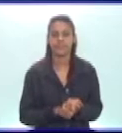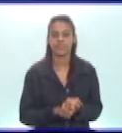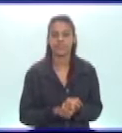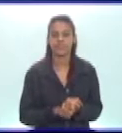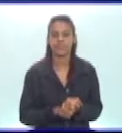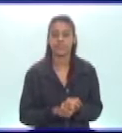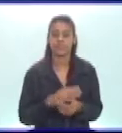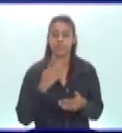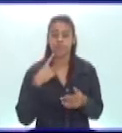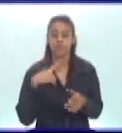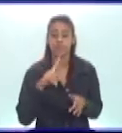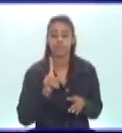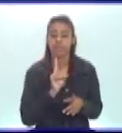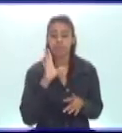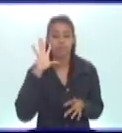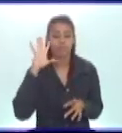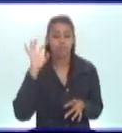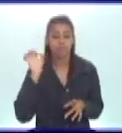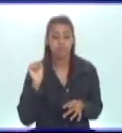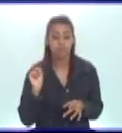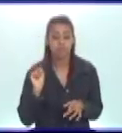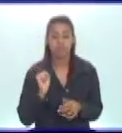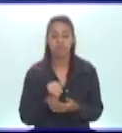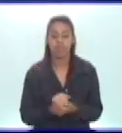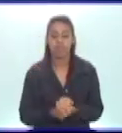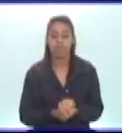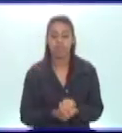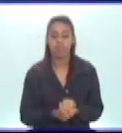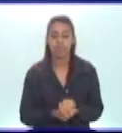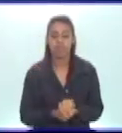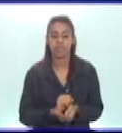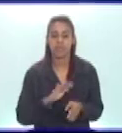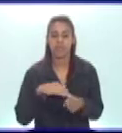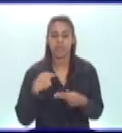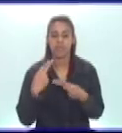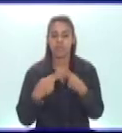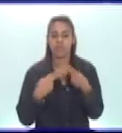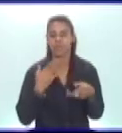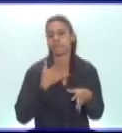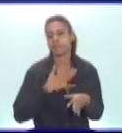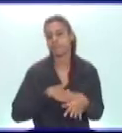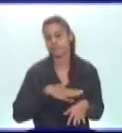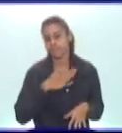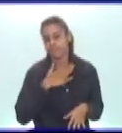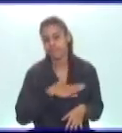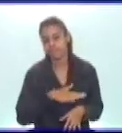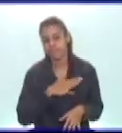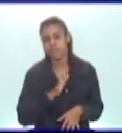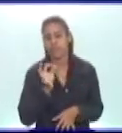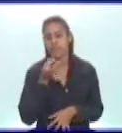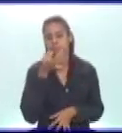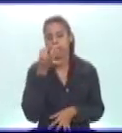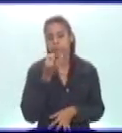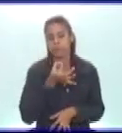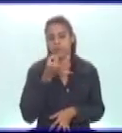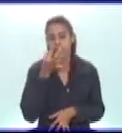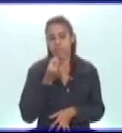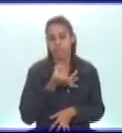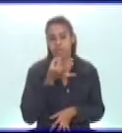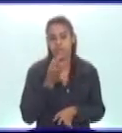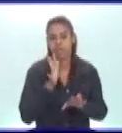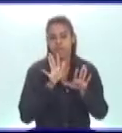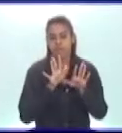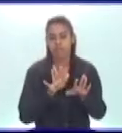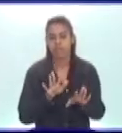En caso que no haya comprendido, vamos a ser pacientes y vamos a explicar nuevamente respetando el ritmo